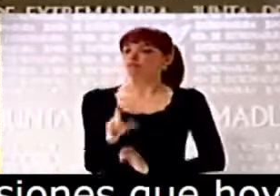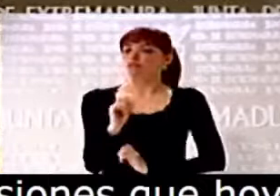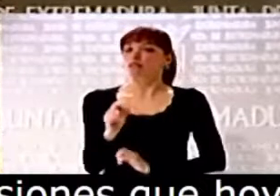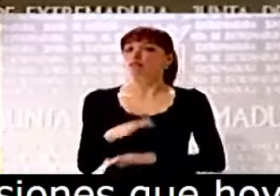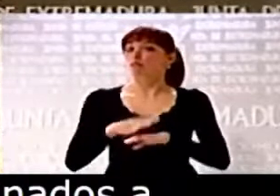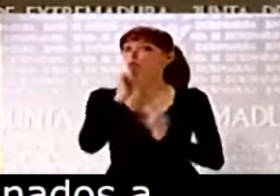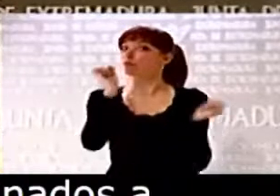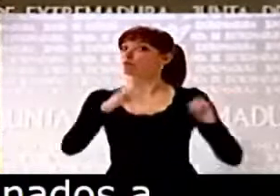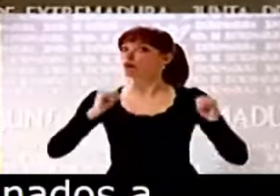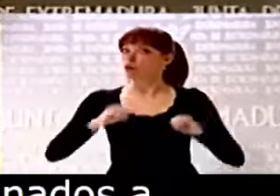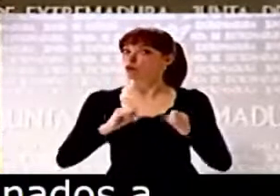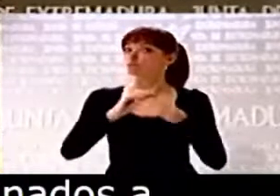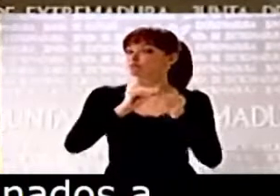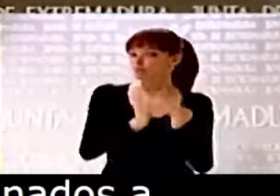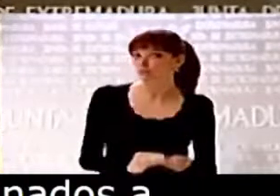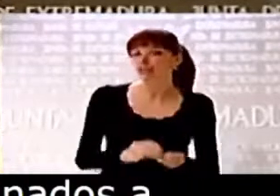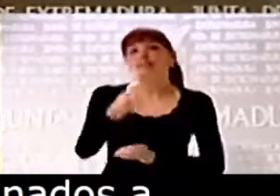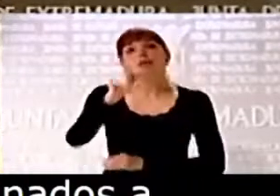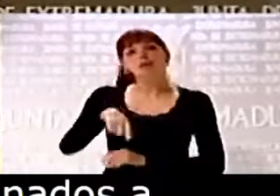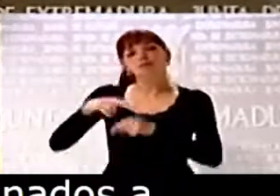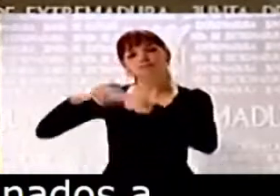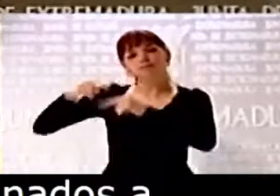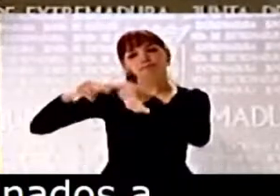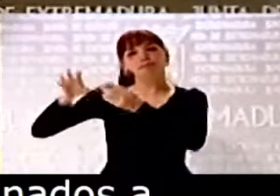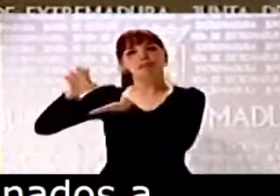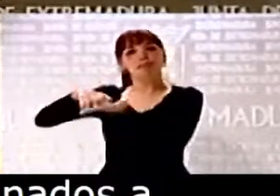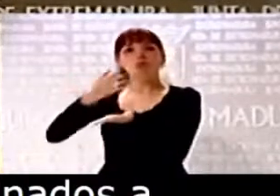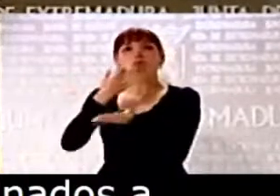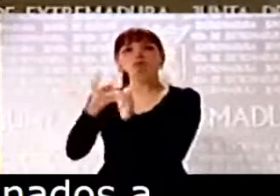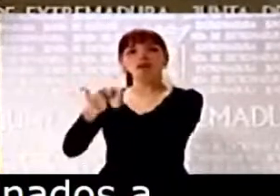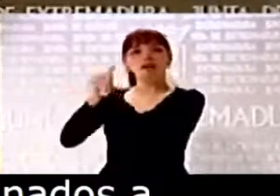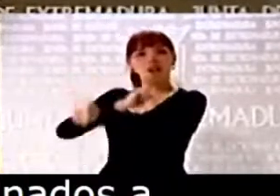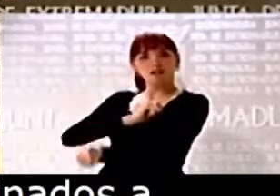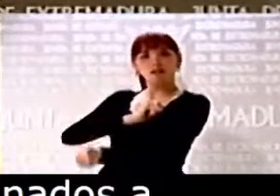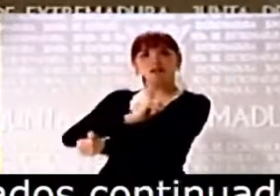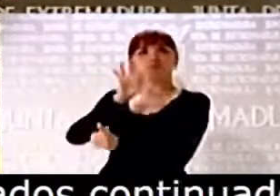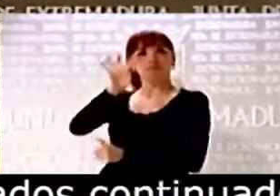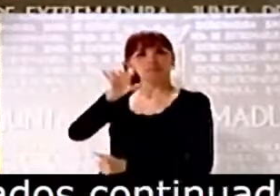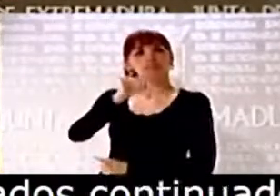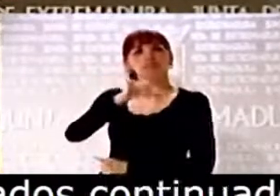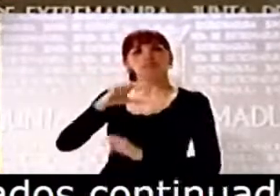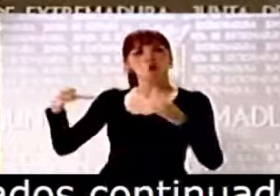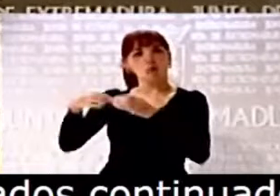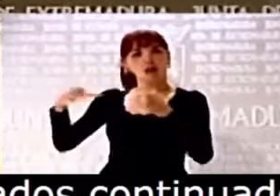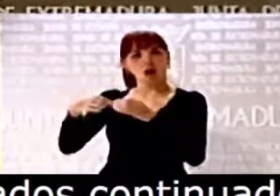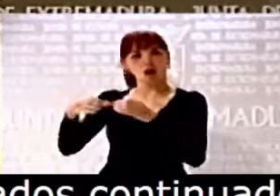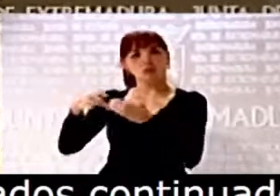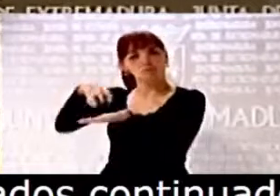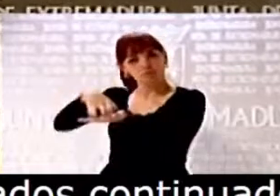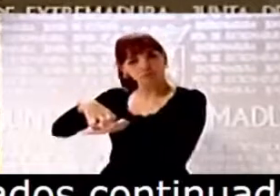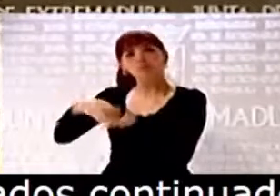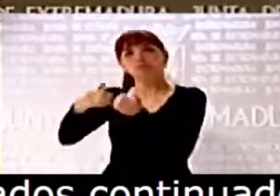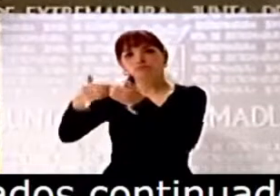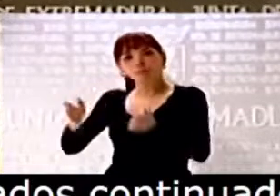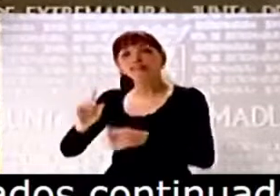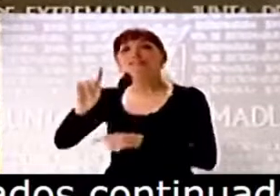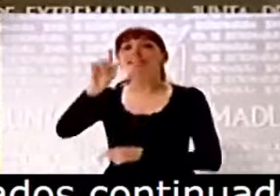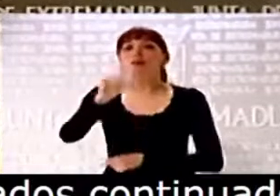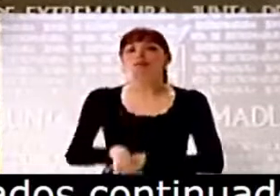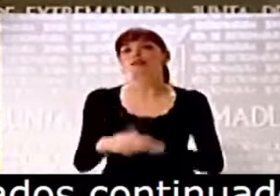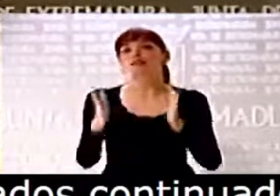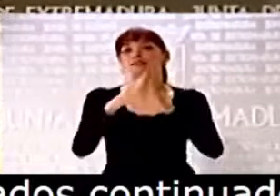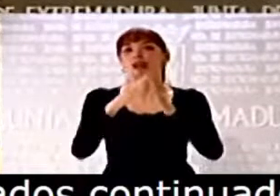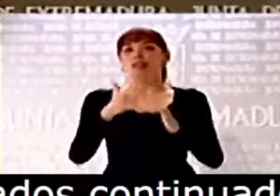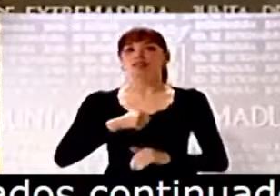personas mayores, también para la construcción de centros de referencia a nivel comarcal, para el refuerzo de la teleasistencia